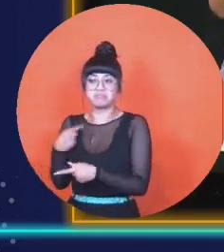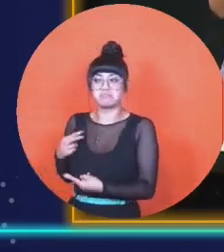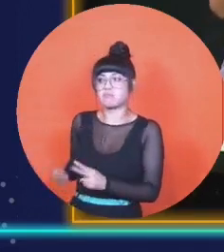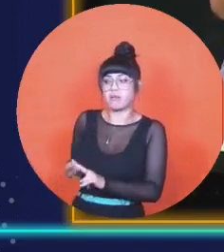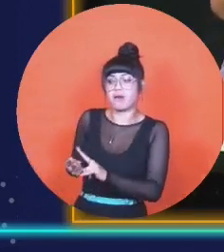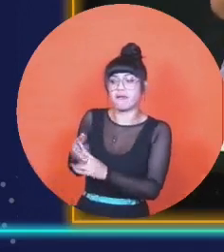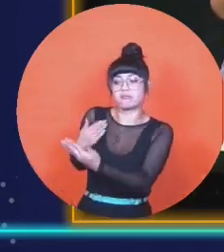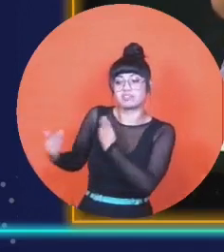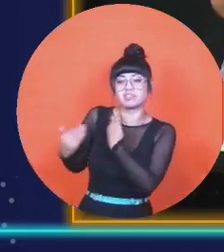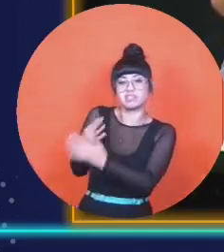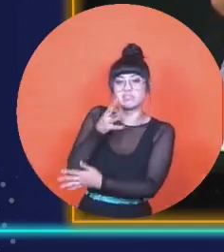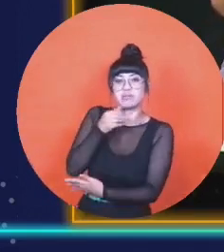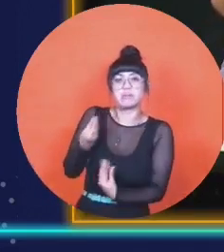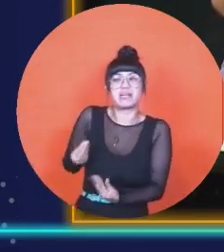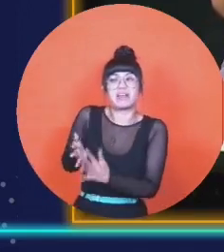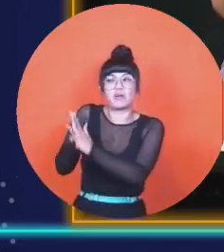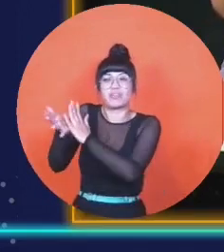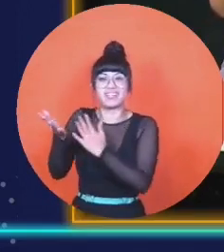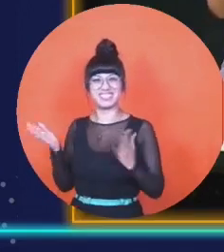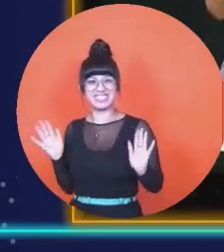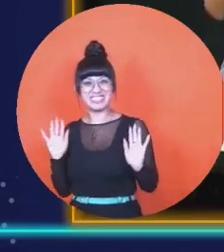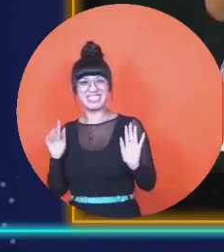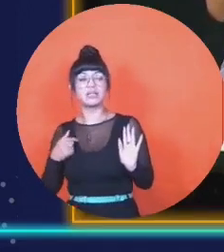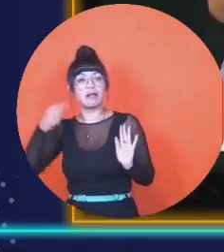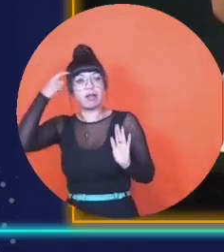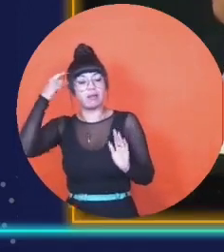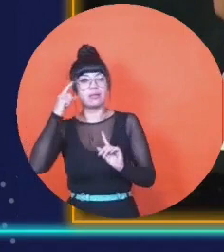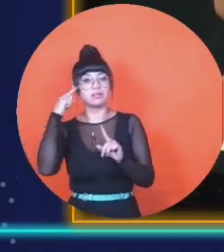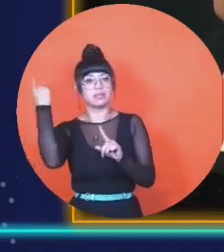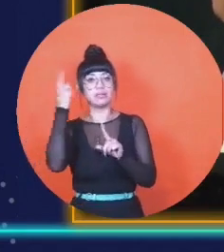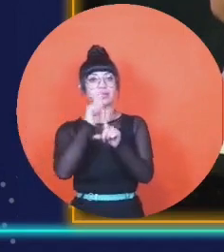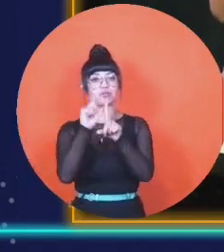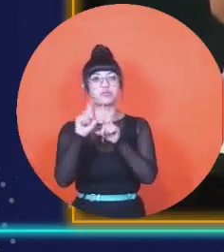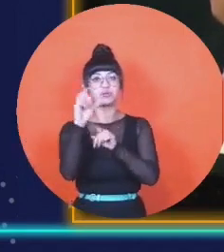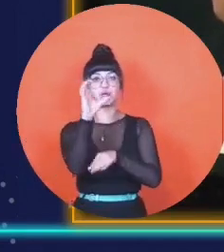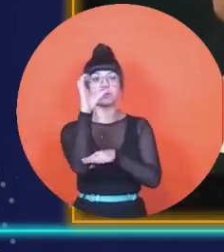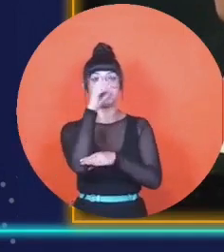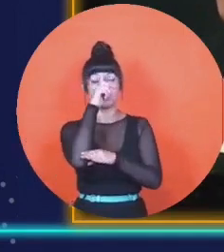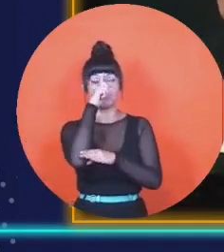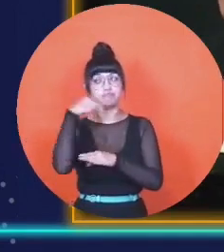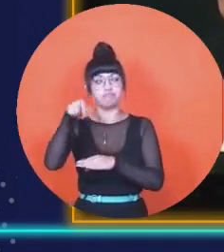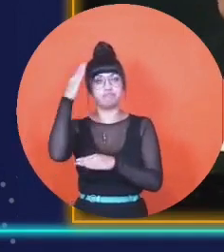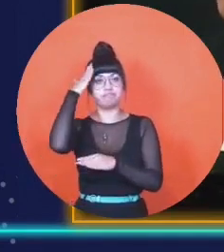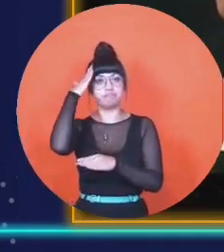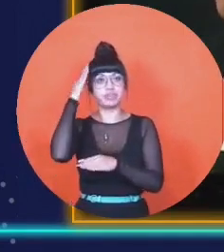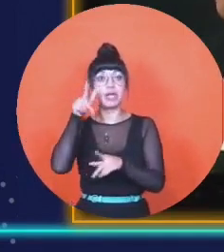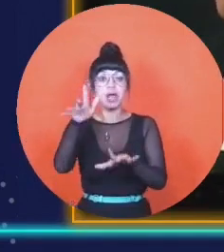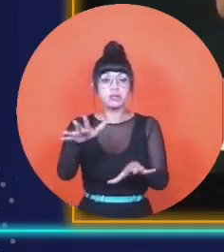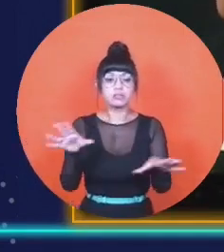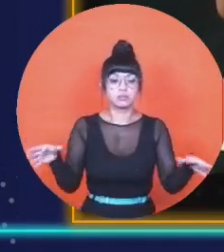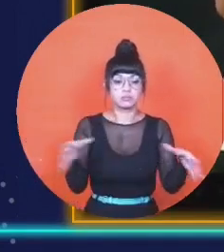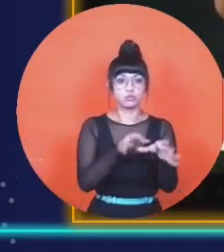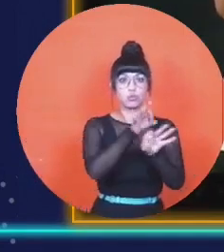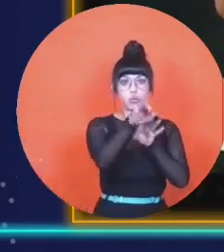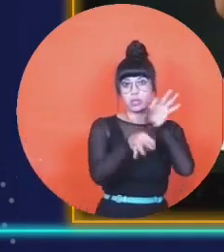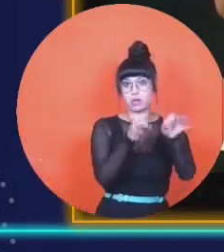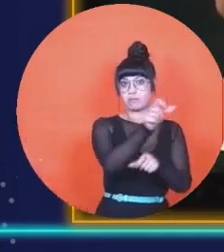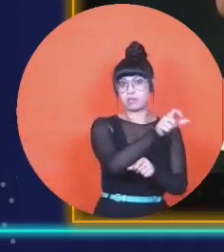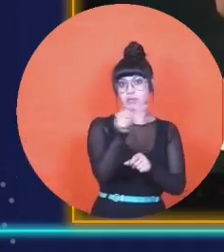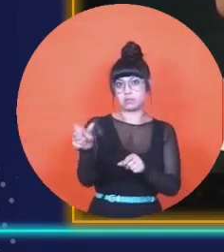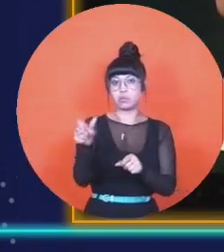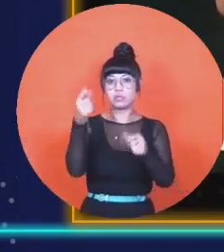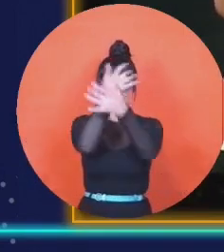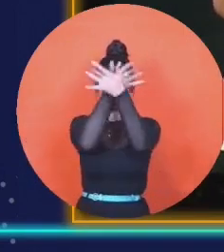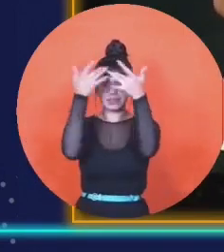tengo confianza? Y nosotros sabemos eso. Y para lograr, digamos, la seguridad psicológica en el estudio, necesitamos